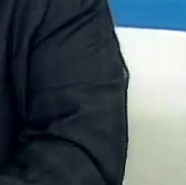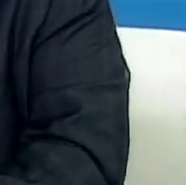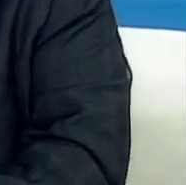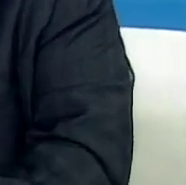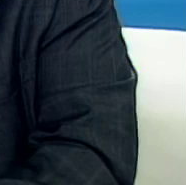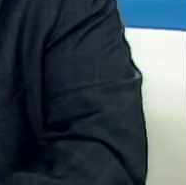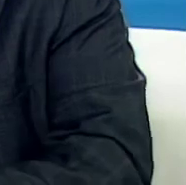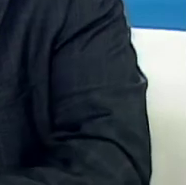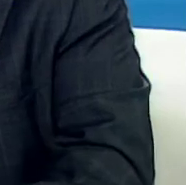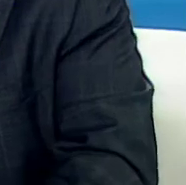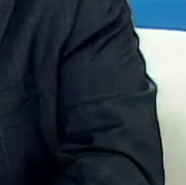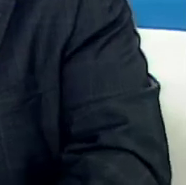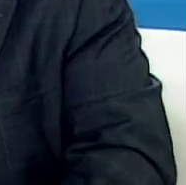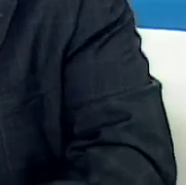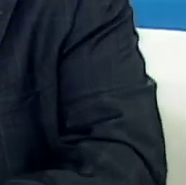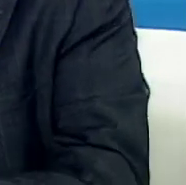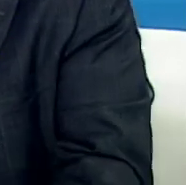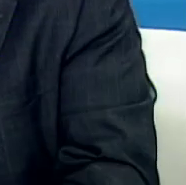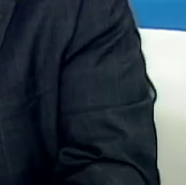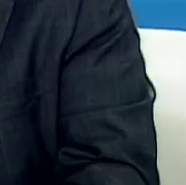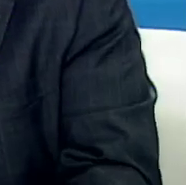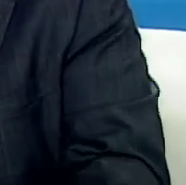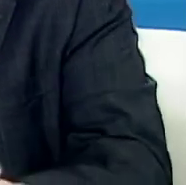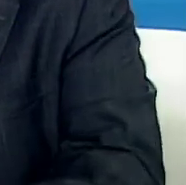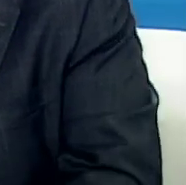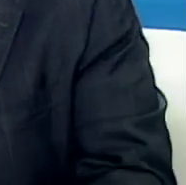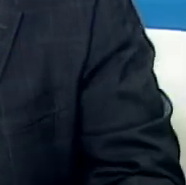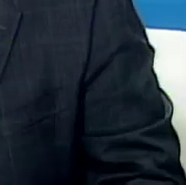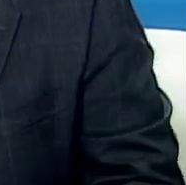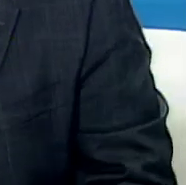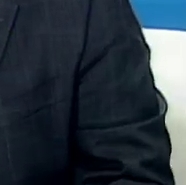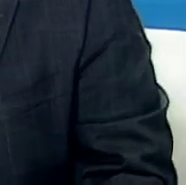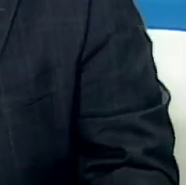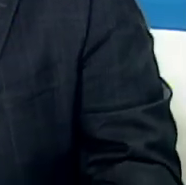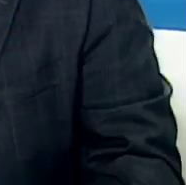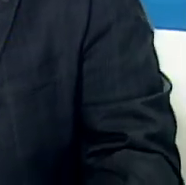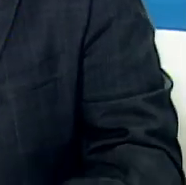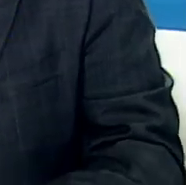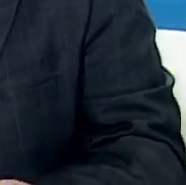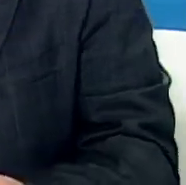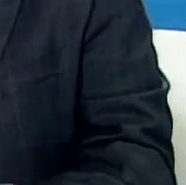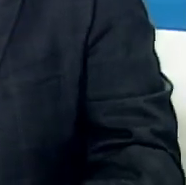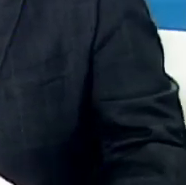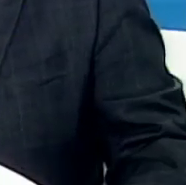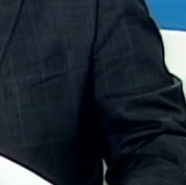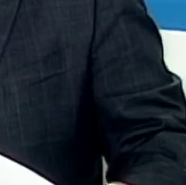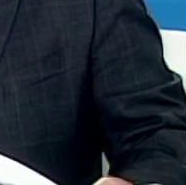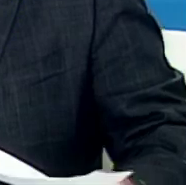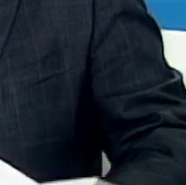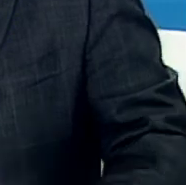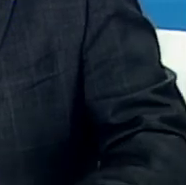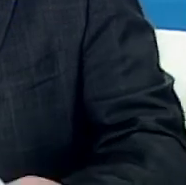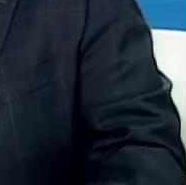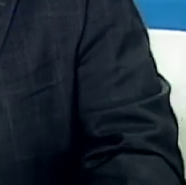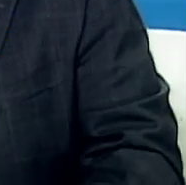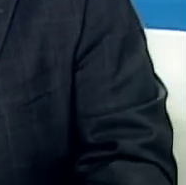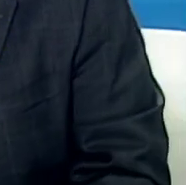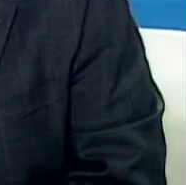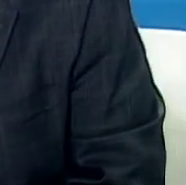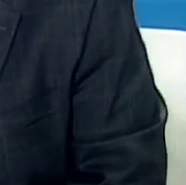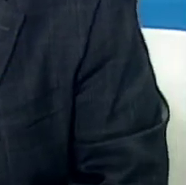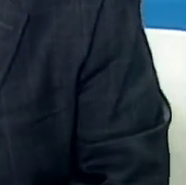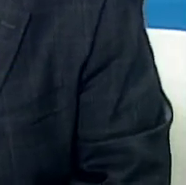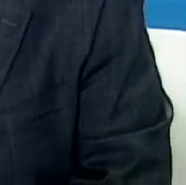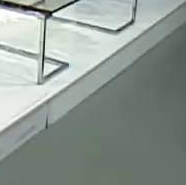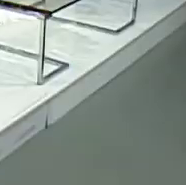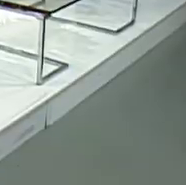la inseguridad y que incluya, por ejemplo, otros, obviamente, donde cabe la economía. Obviamente. Hoy en día la gente tiene que hacer cola para comprar